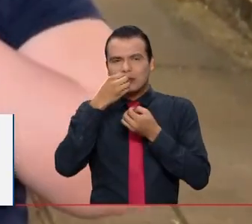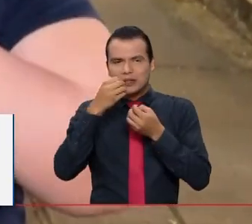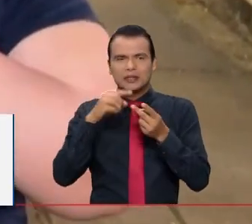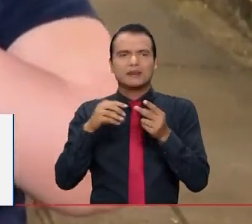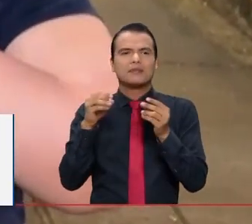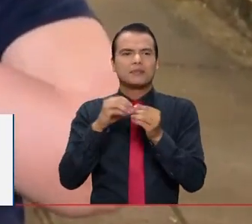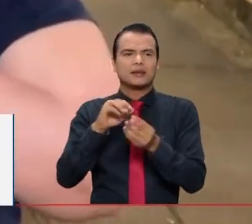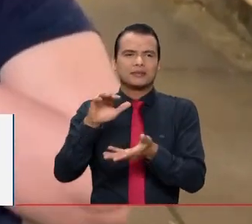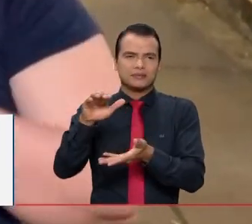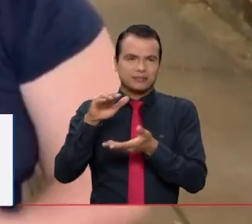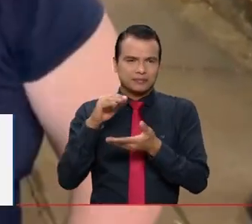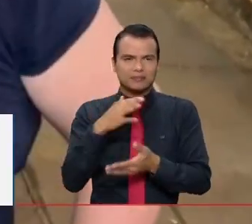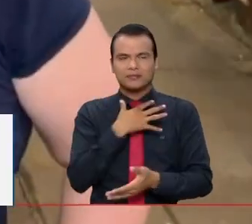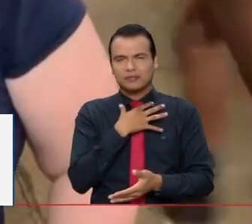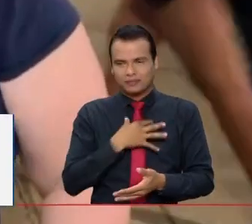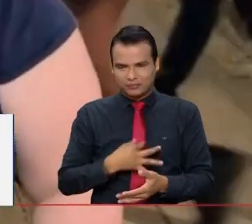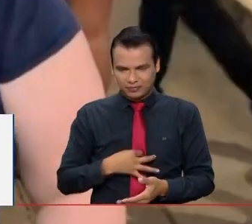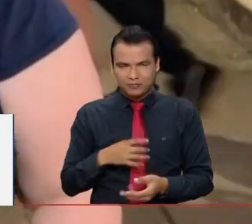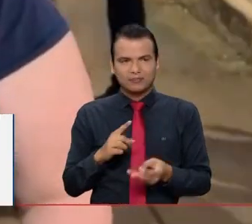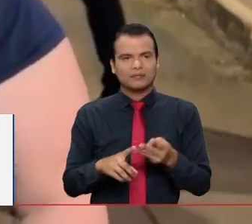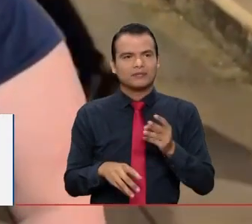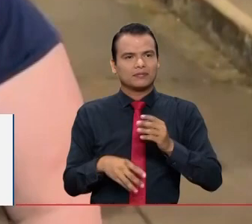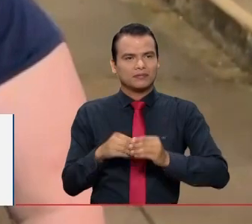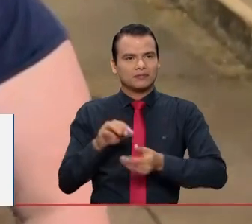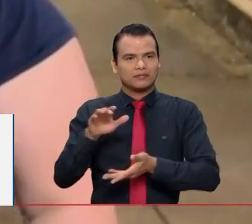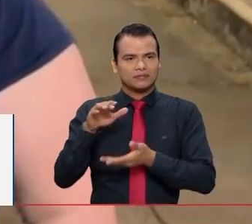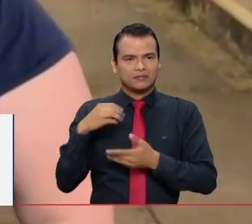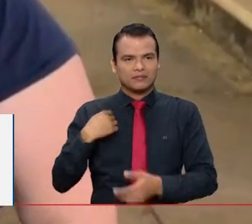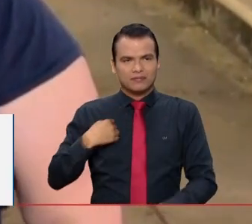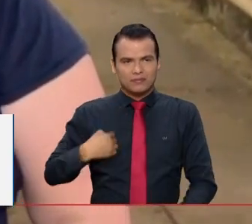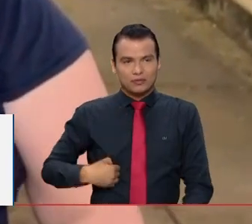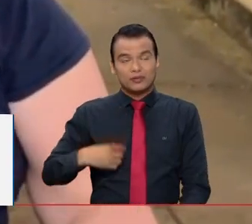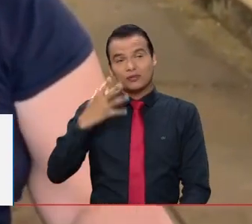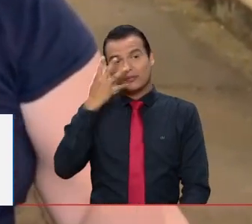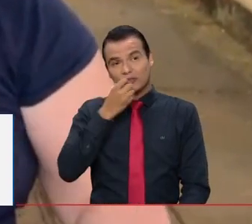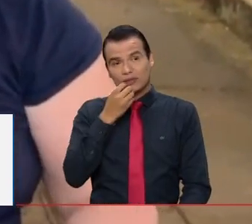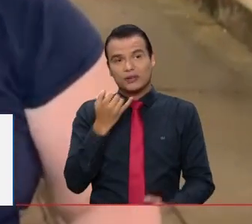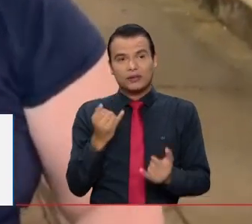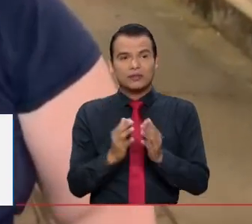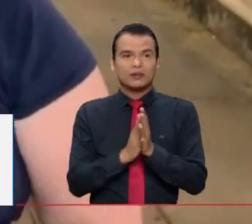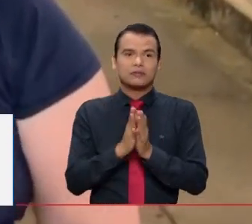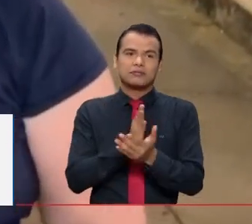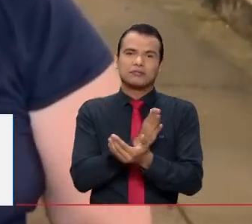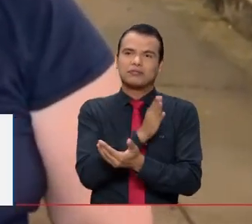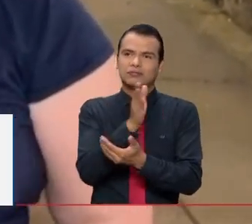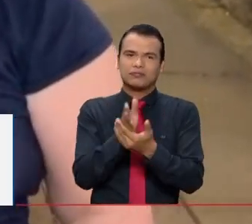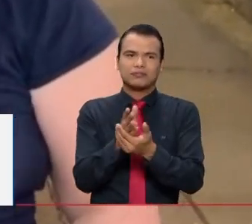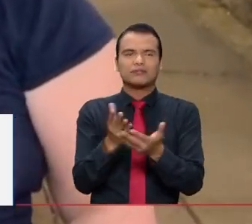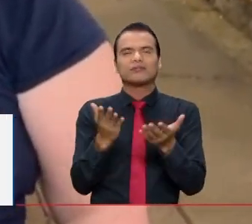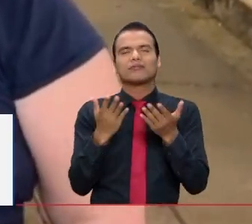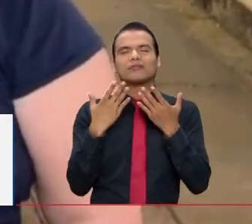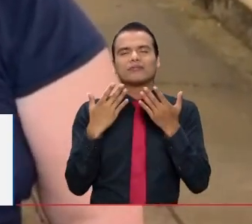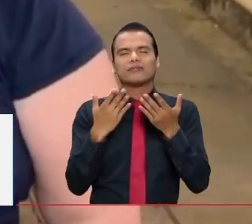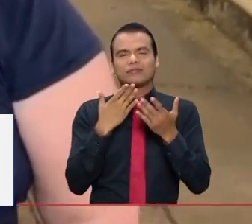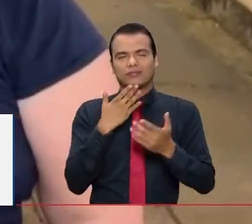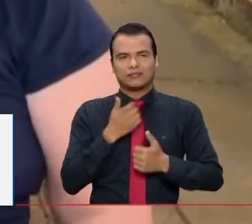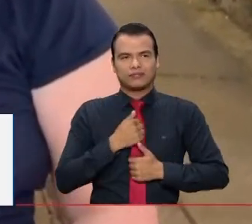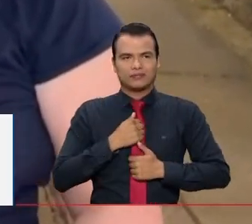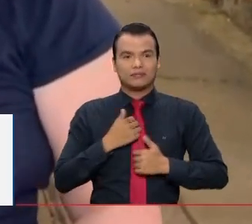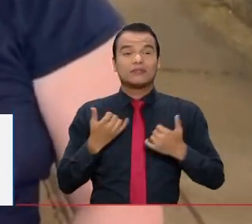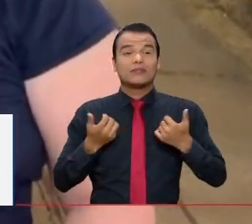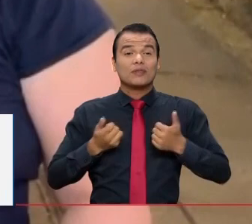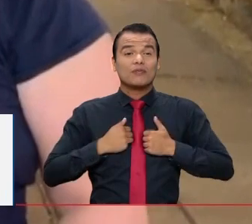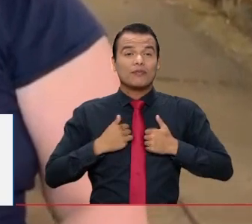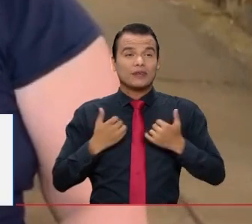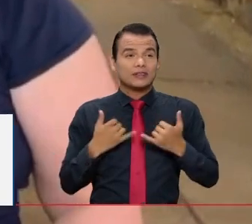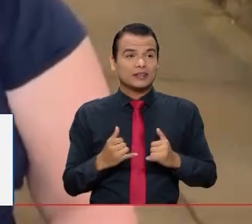regaló esta linda cadena, me regaló un bolsito muy hermoso y ahora veníamos como a recibir el serenito de la noche. Bueno,